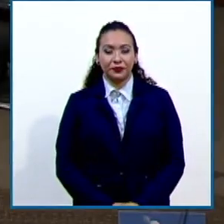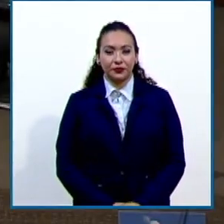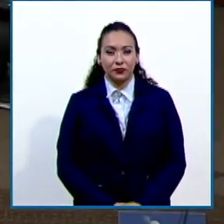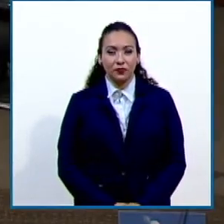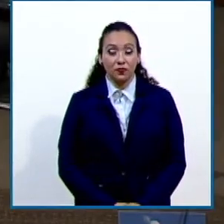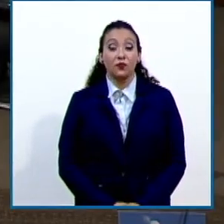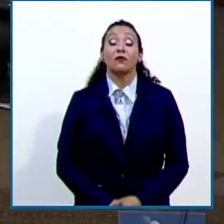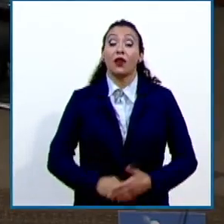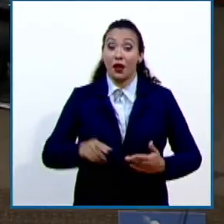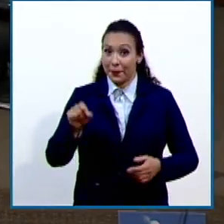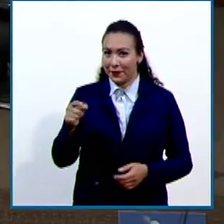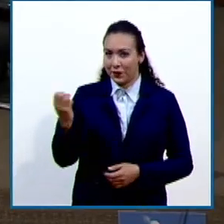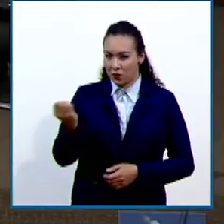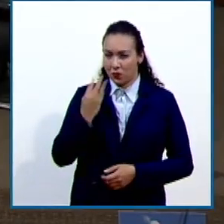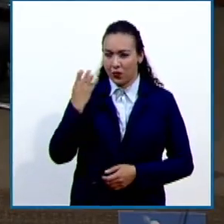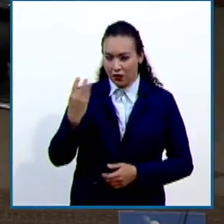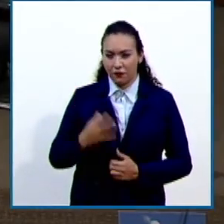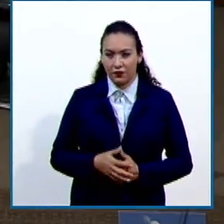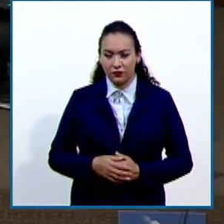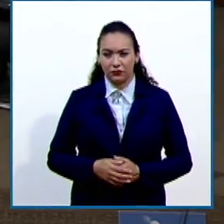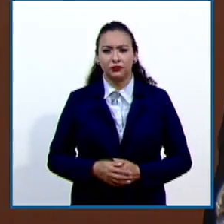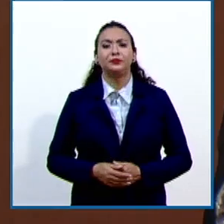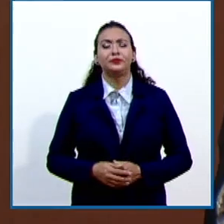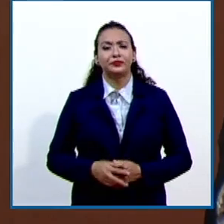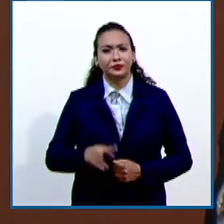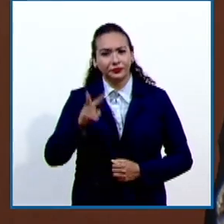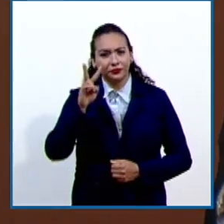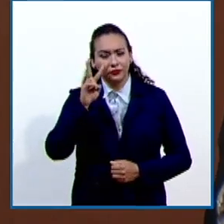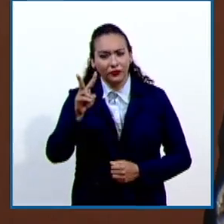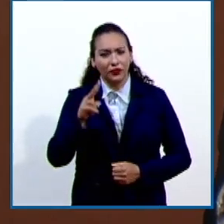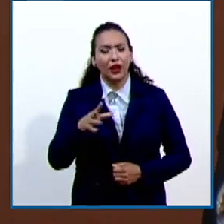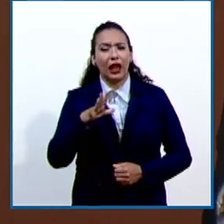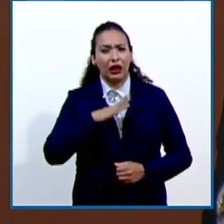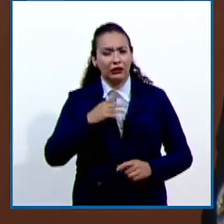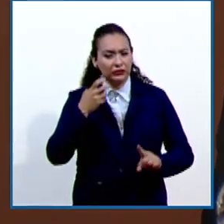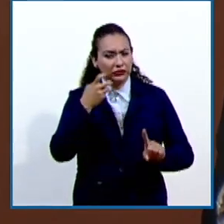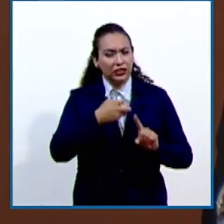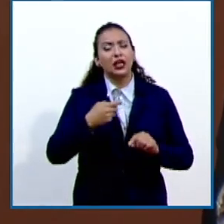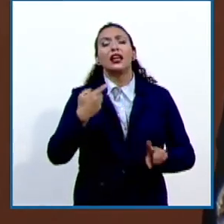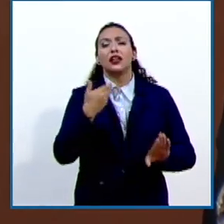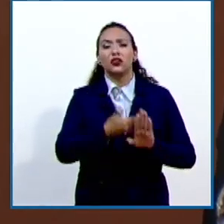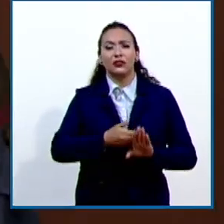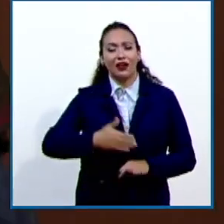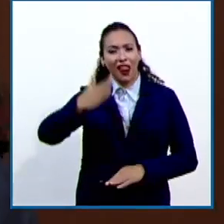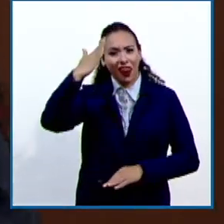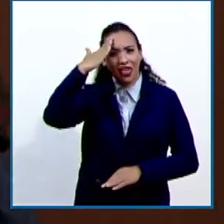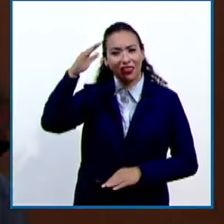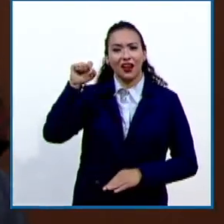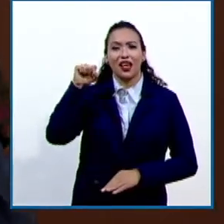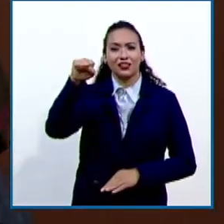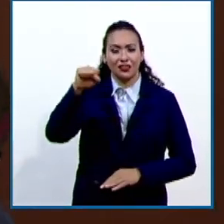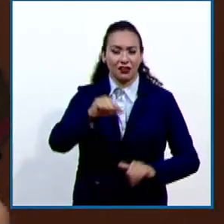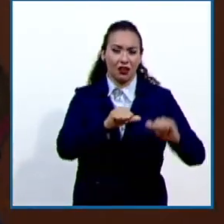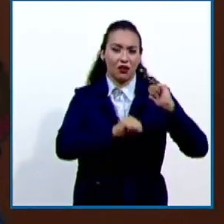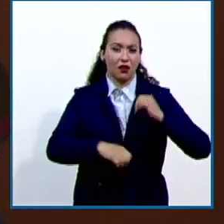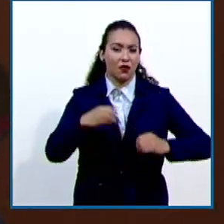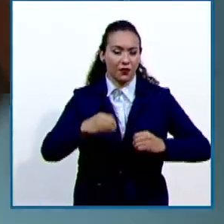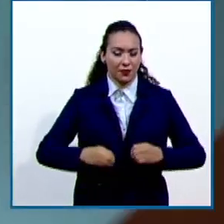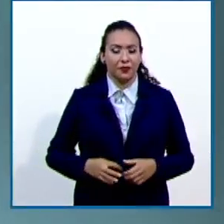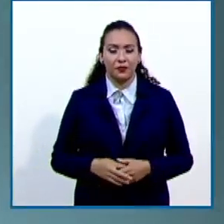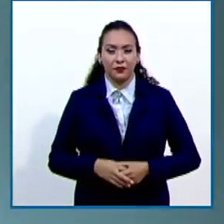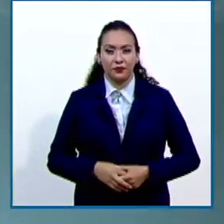También en esta conferencia emitieron críticas en contra de líderes sindicales del Poder Judicial de la